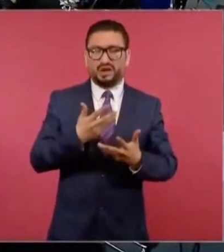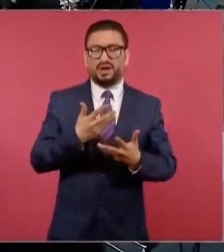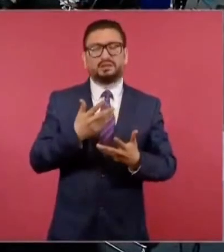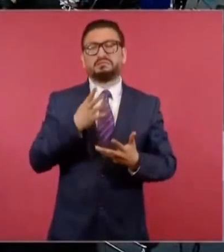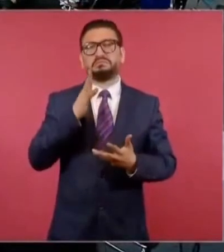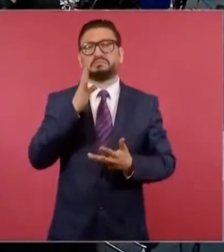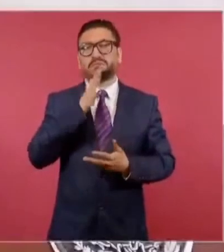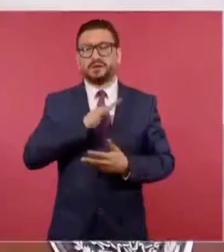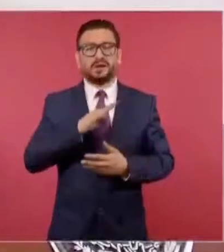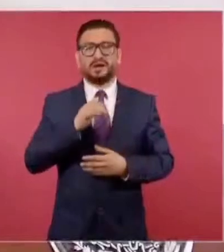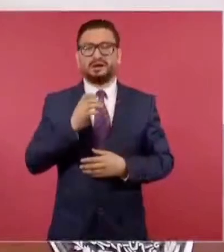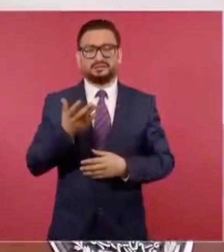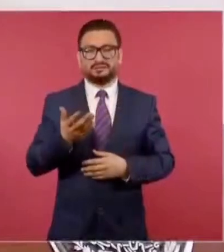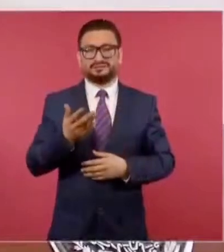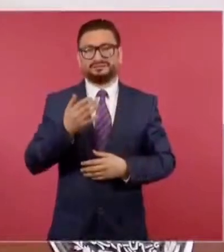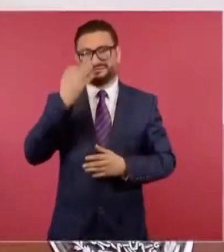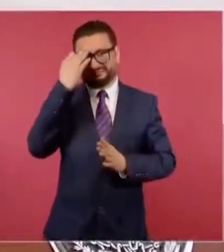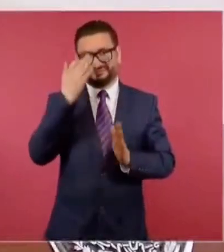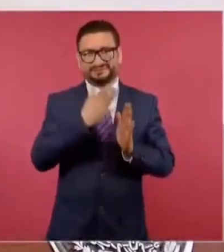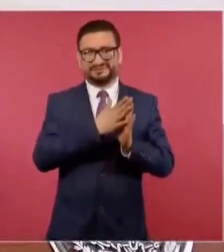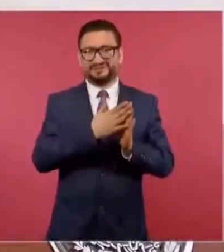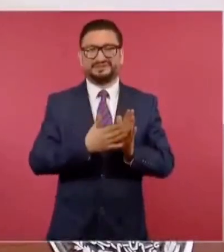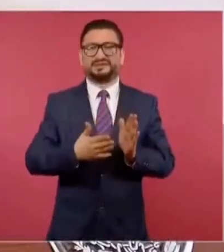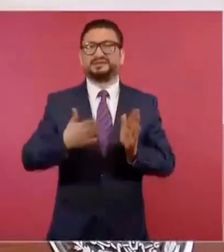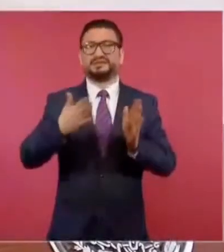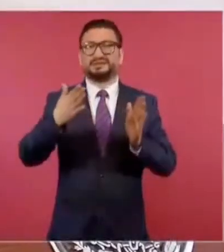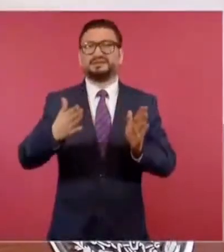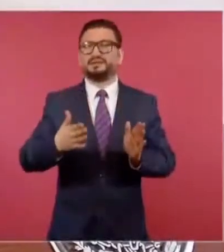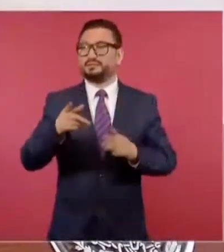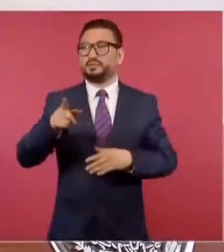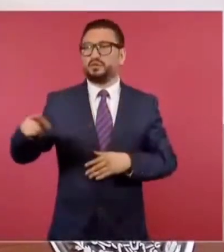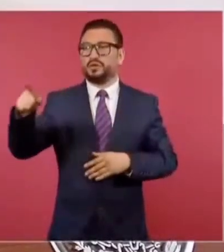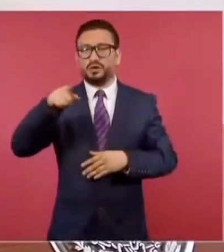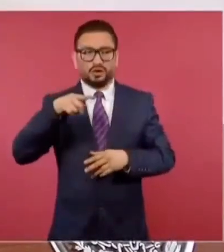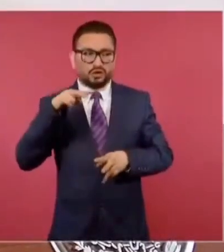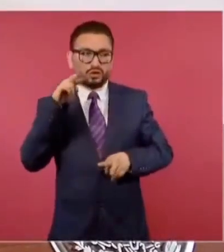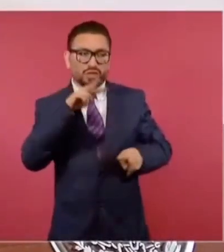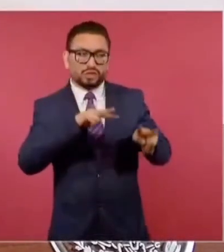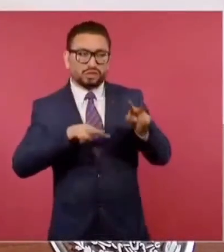Es temporada de sopilotes.